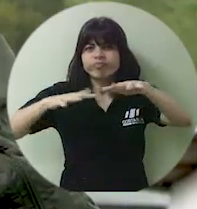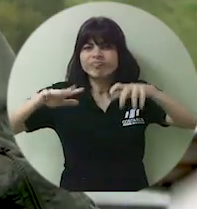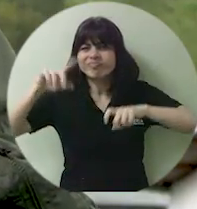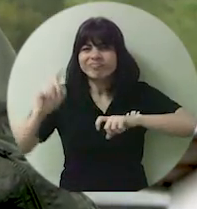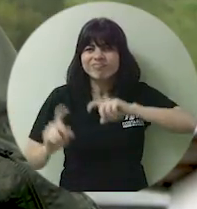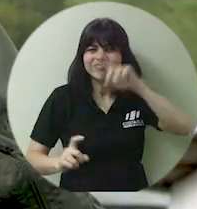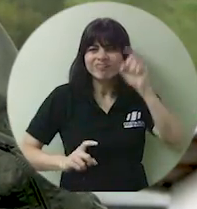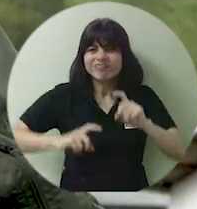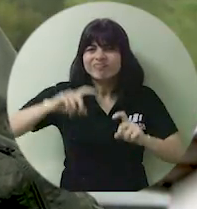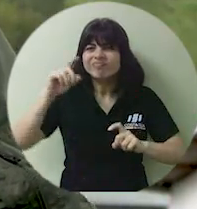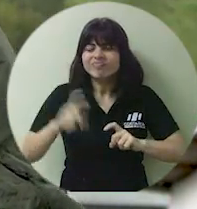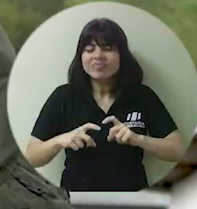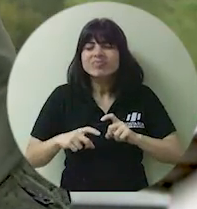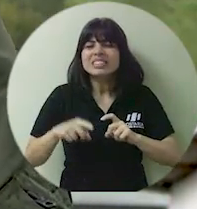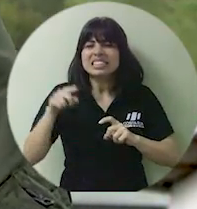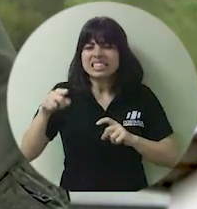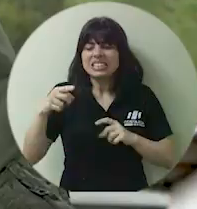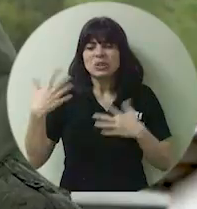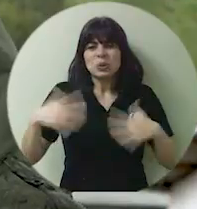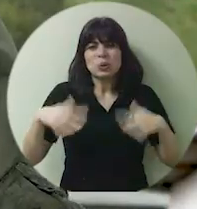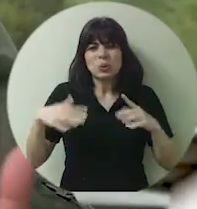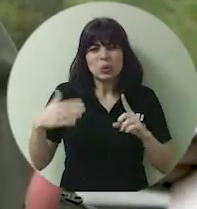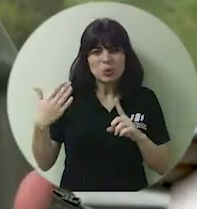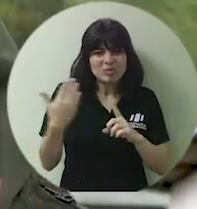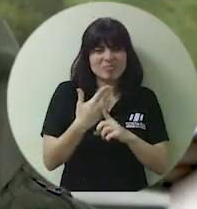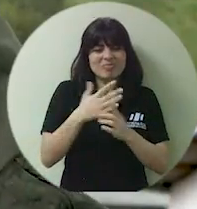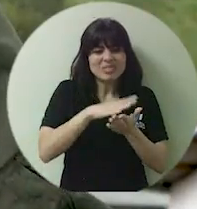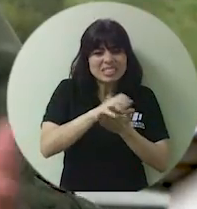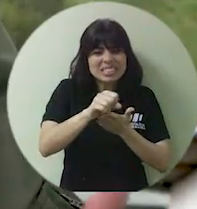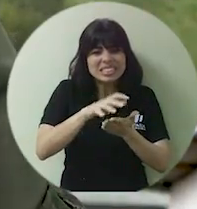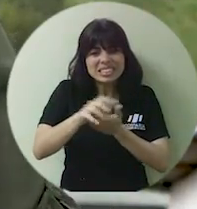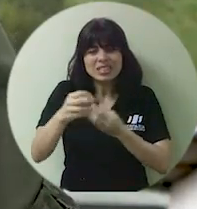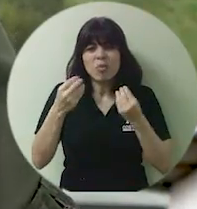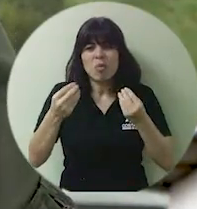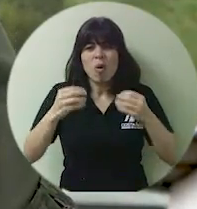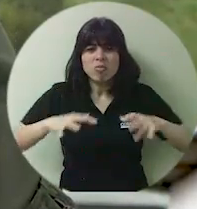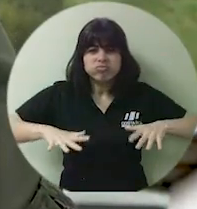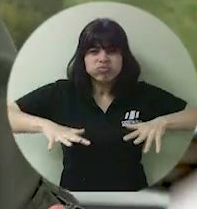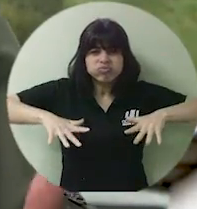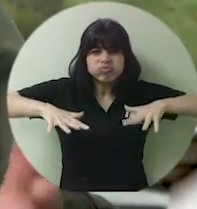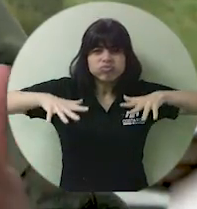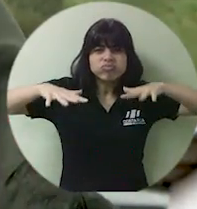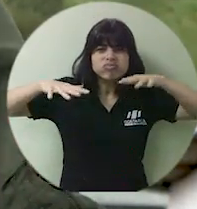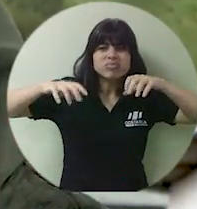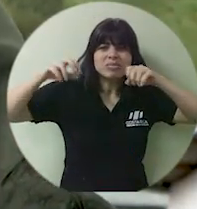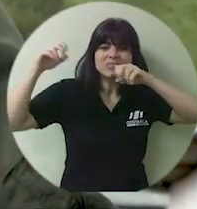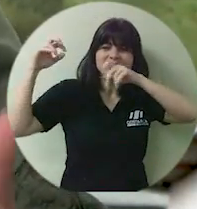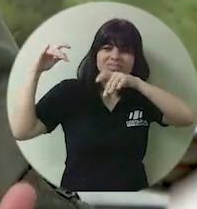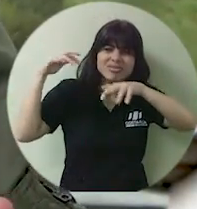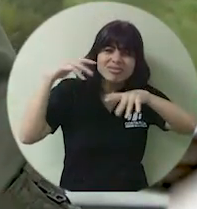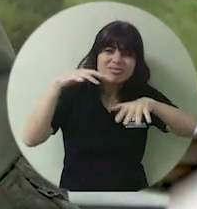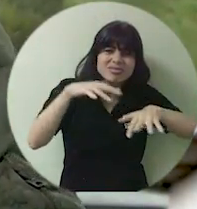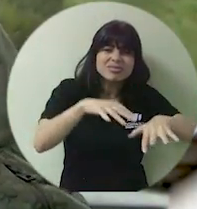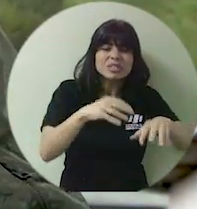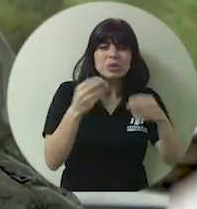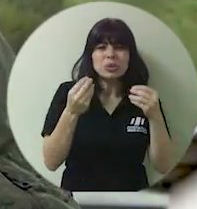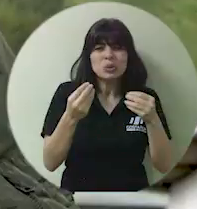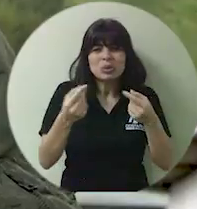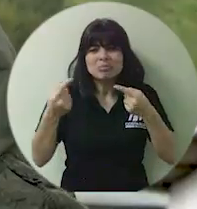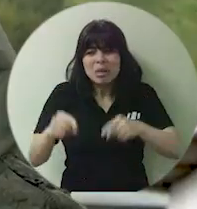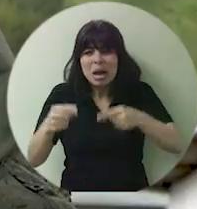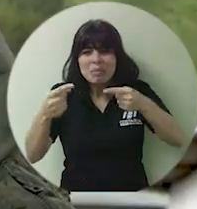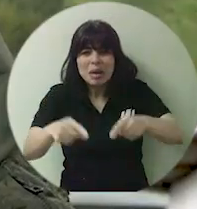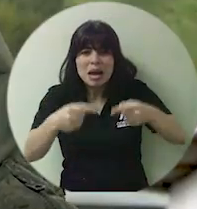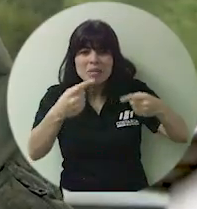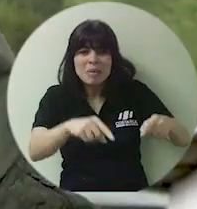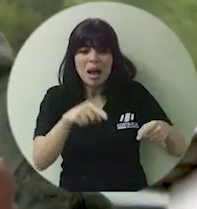tormenta tropical, nos ha afectado gravemente produciendo grandes inundaciones, derrumbes, deslaves y otros